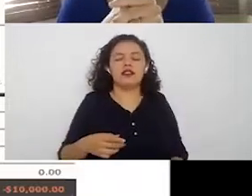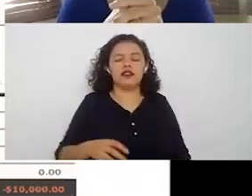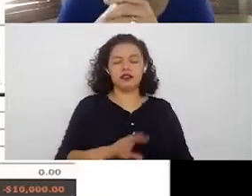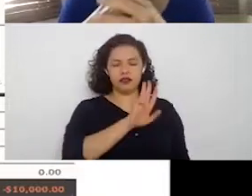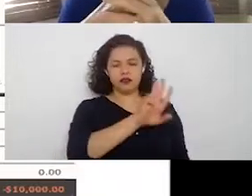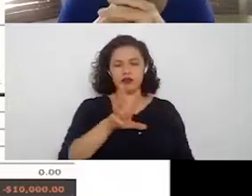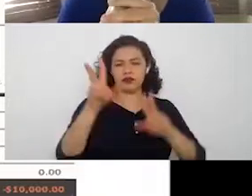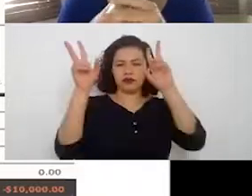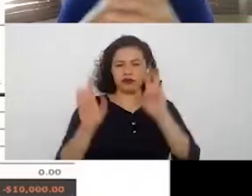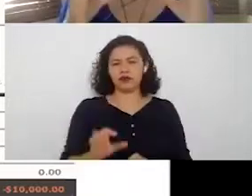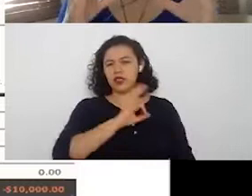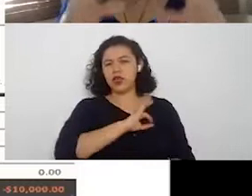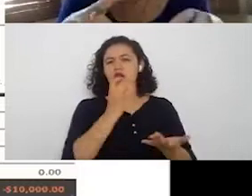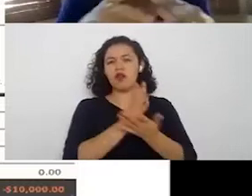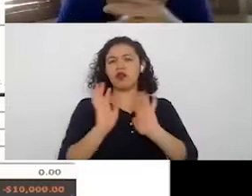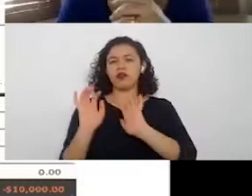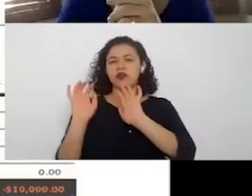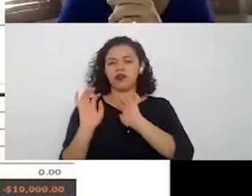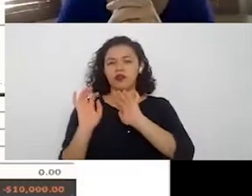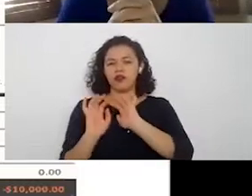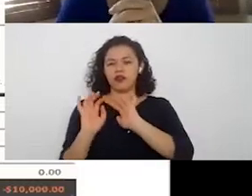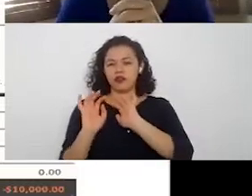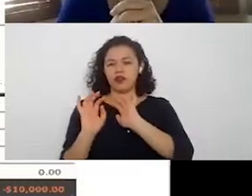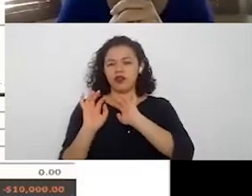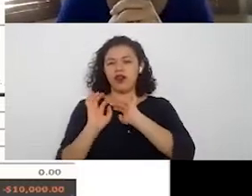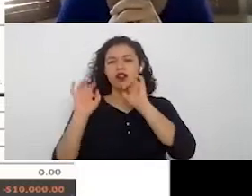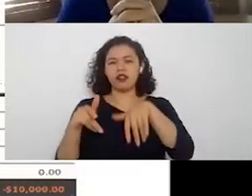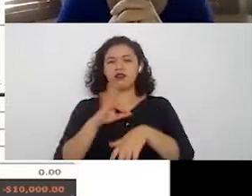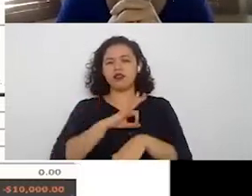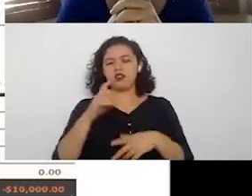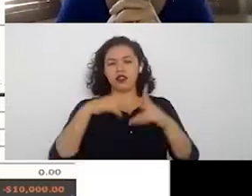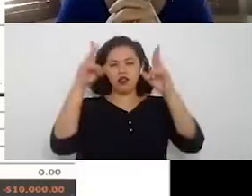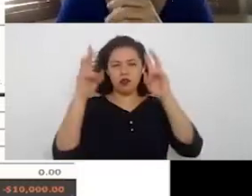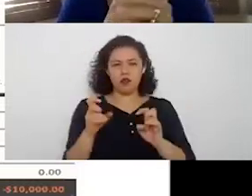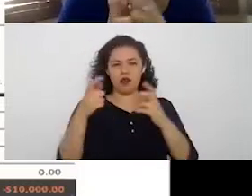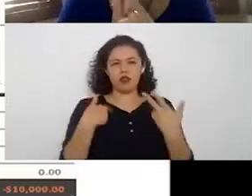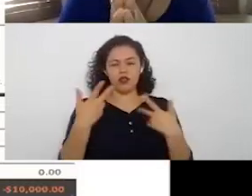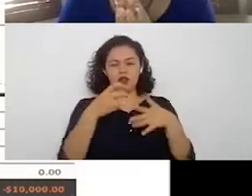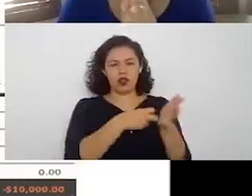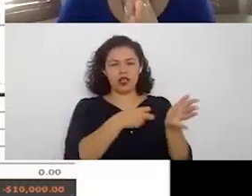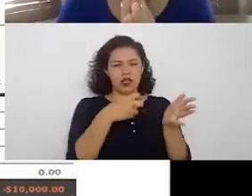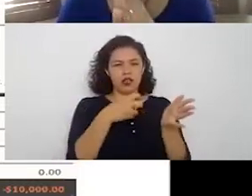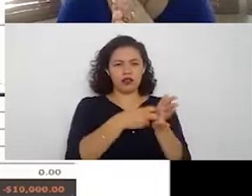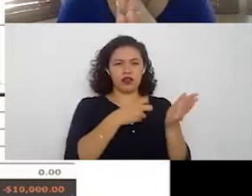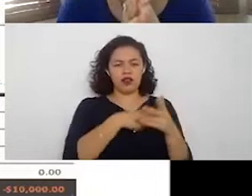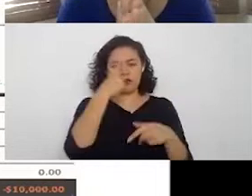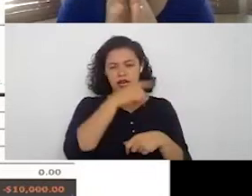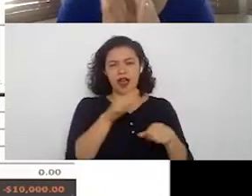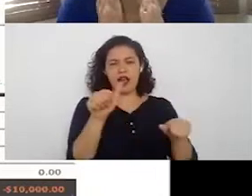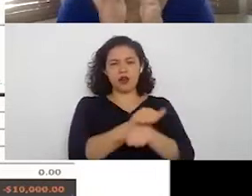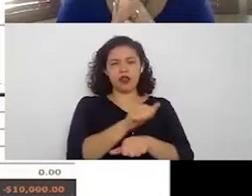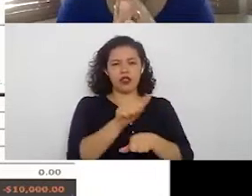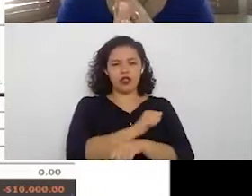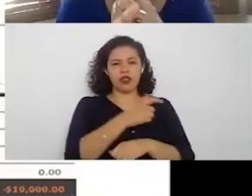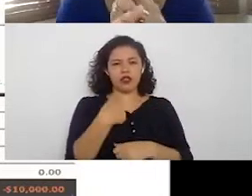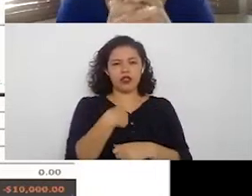que registrarse y yo se los bajé y se los actualicé a pesos y lo